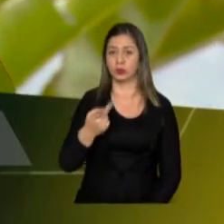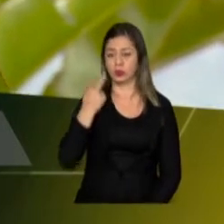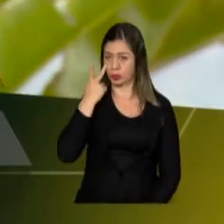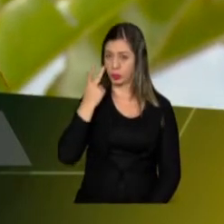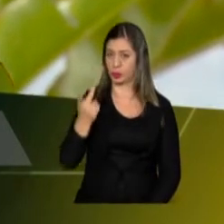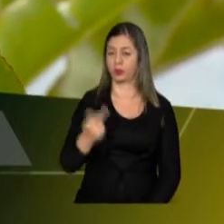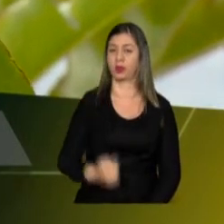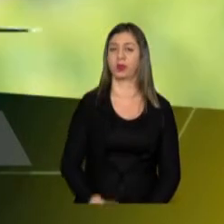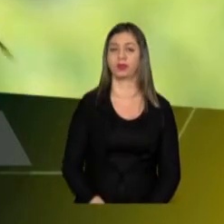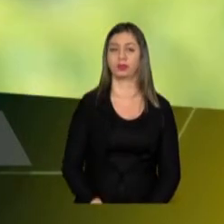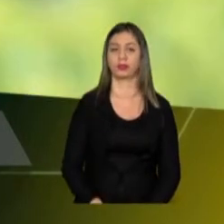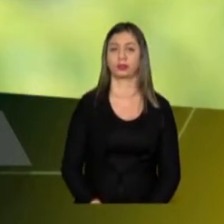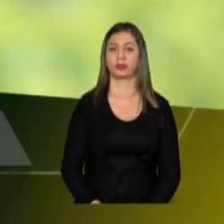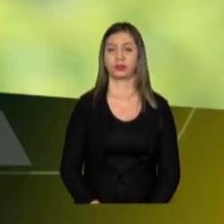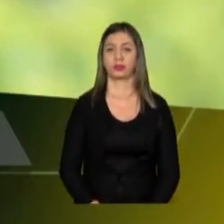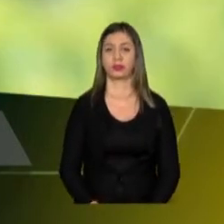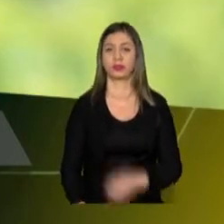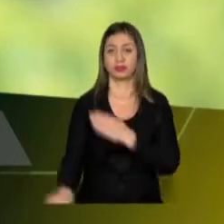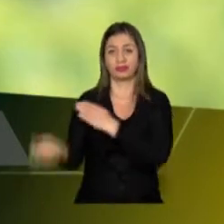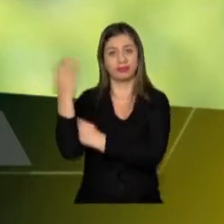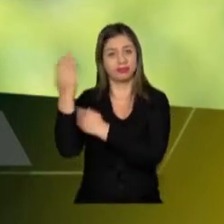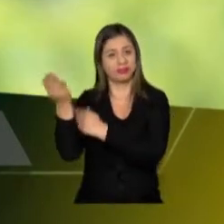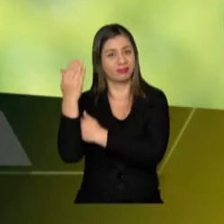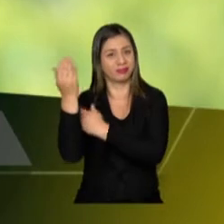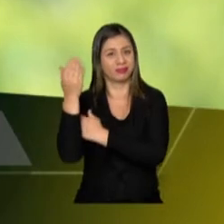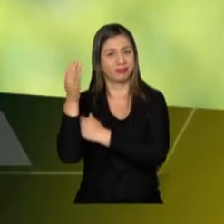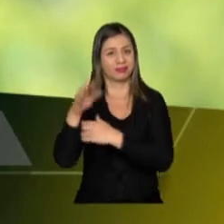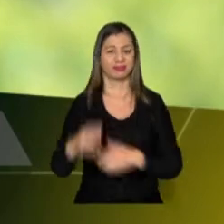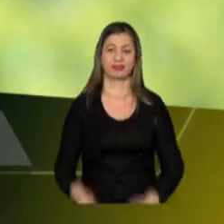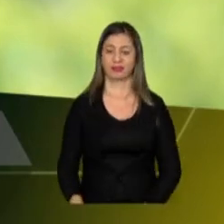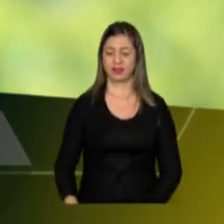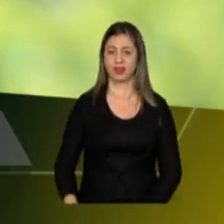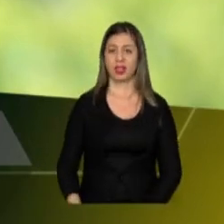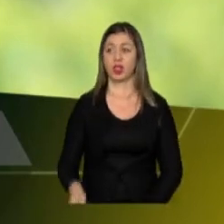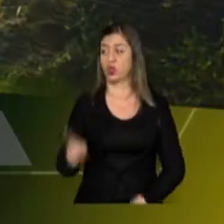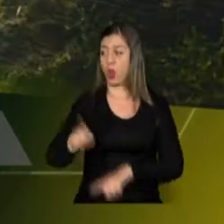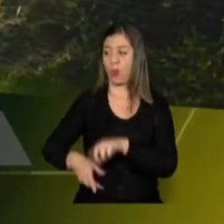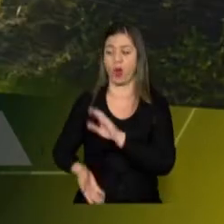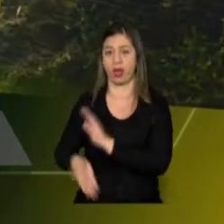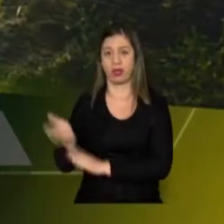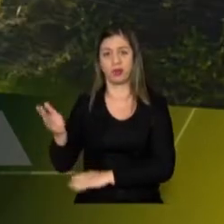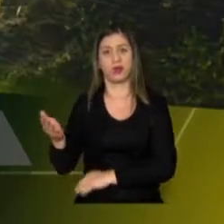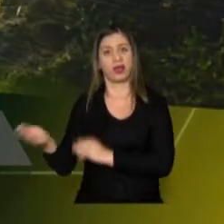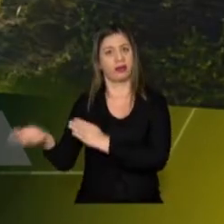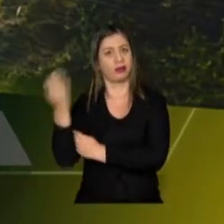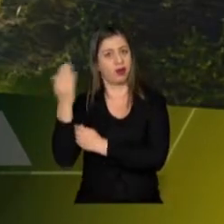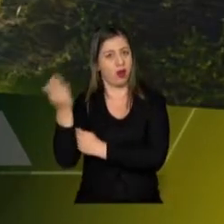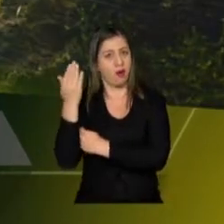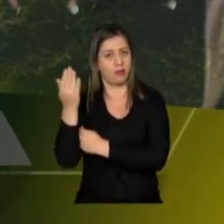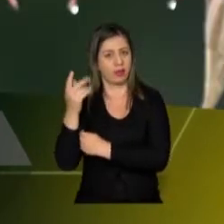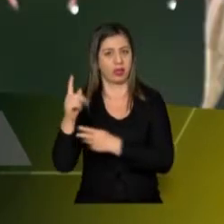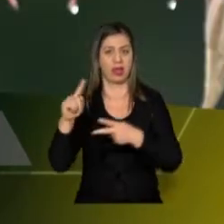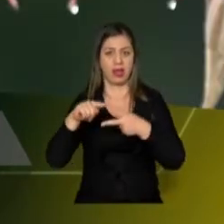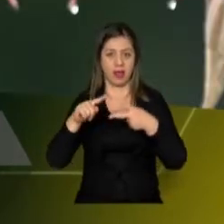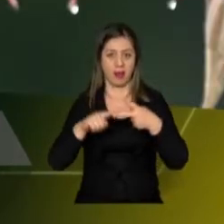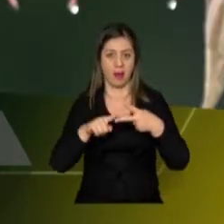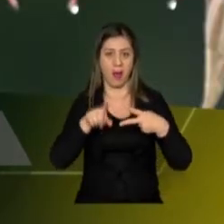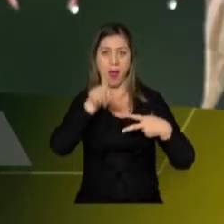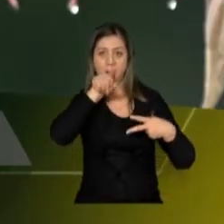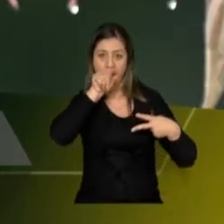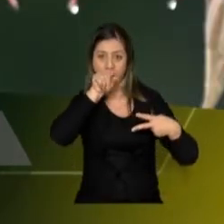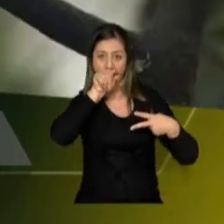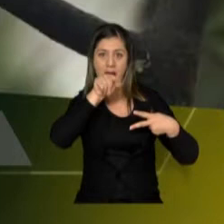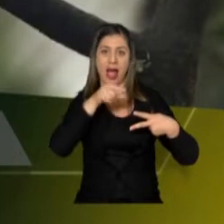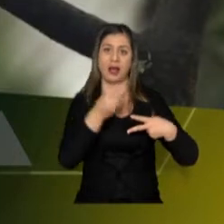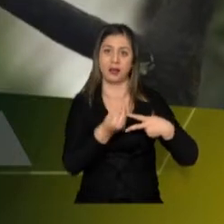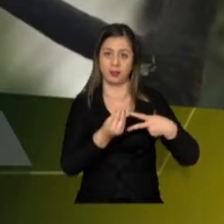rato Rocky y Rupito en el Valle de los Sueños. No lo puedo dejar ir es porque justamente Rocky y Rupito son dos aves emblemáticas